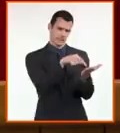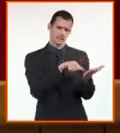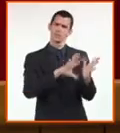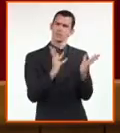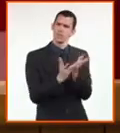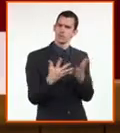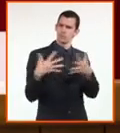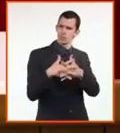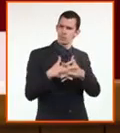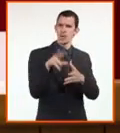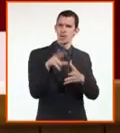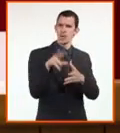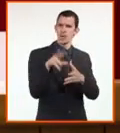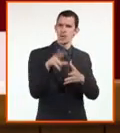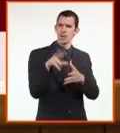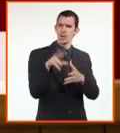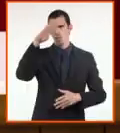Cubana.